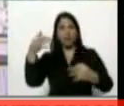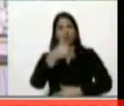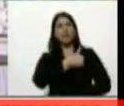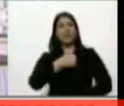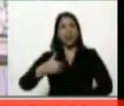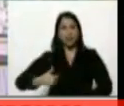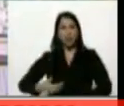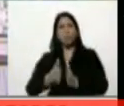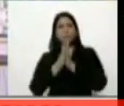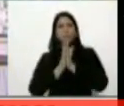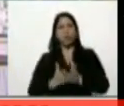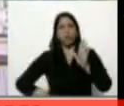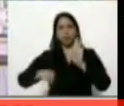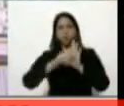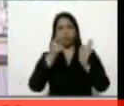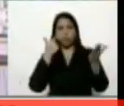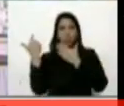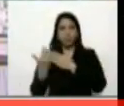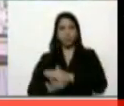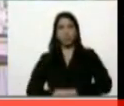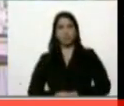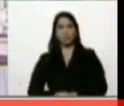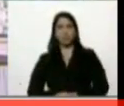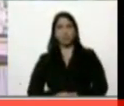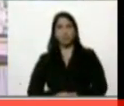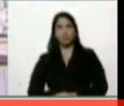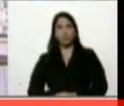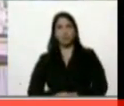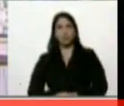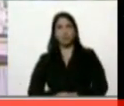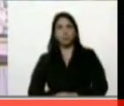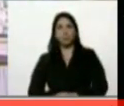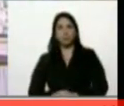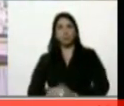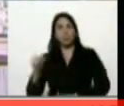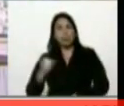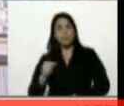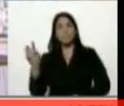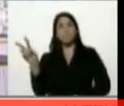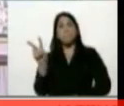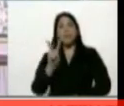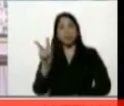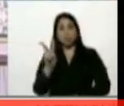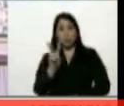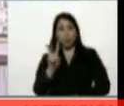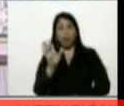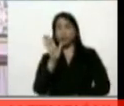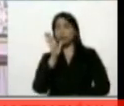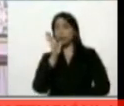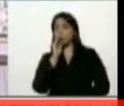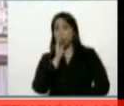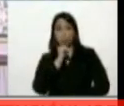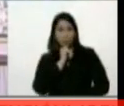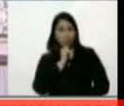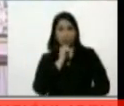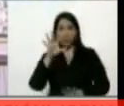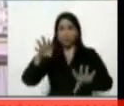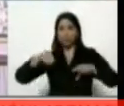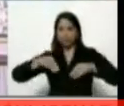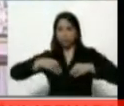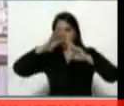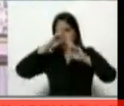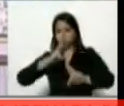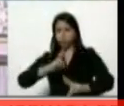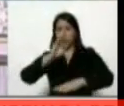compromisos. Lo gracioso es que me reía, fíjate, que fue instituido el ministro de transporte, y el que pone Delcy a la guillotina en España es el ministro de transporte,